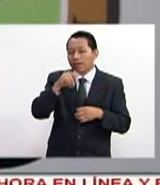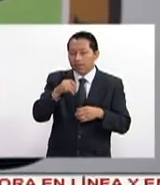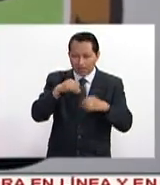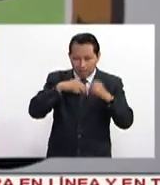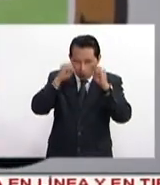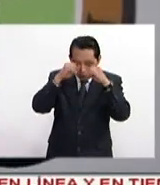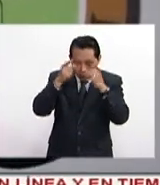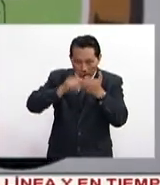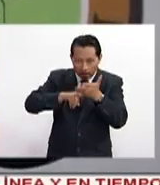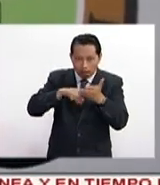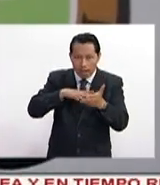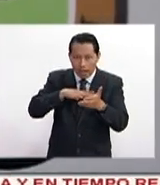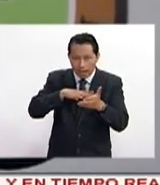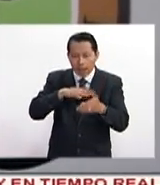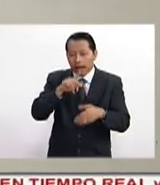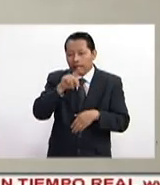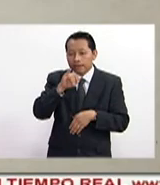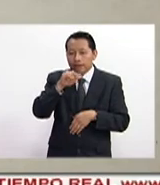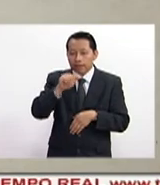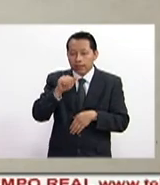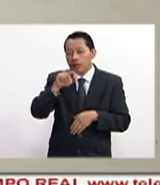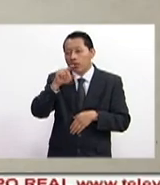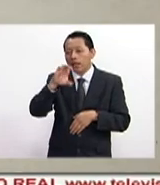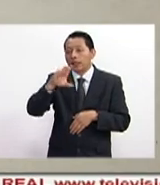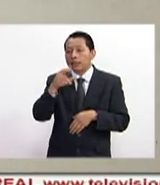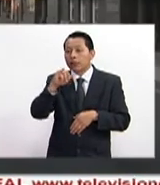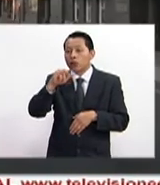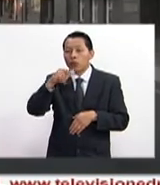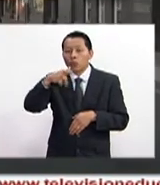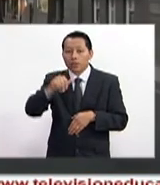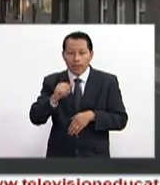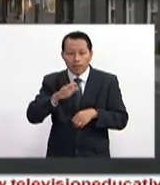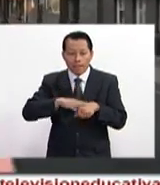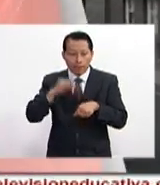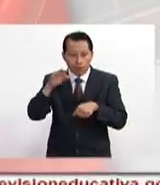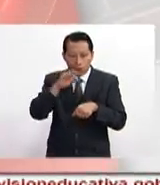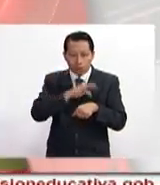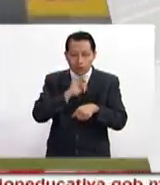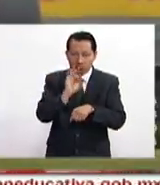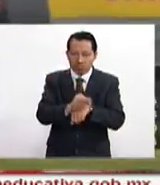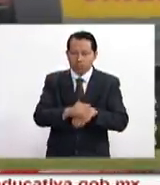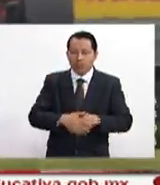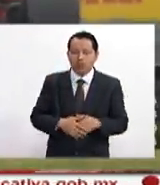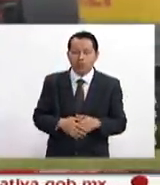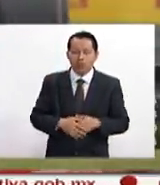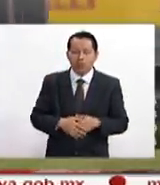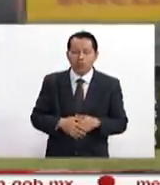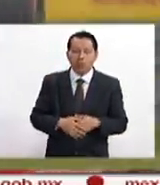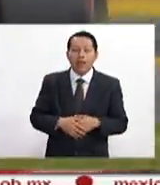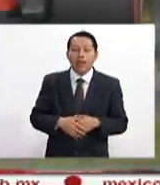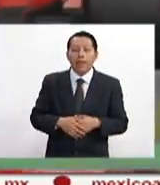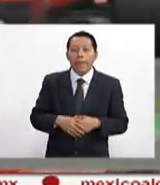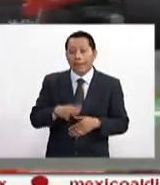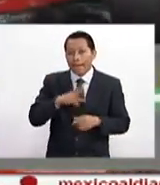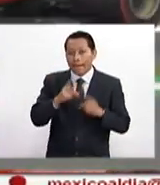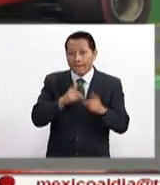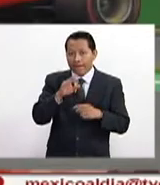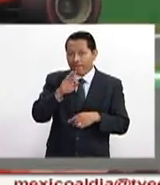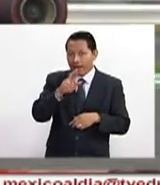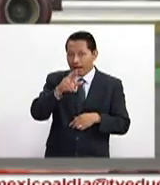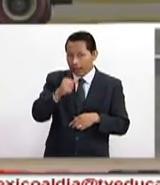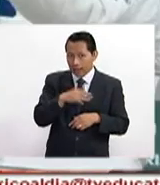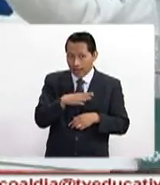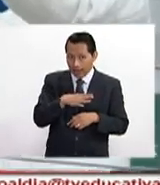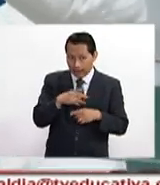buscará detener la propagación del Zika y el chikungunya con más mosquitos. Y en los deportes, Ferrari ofrece